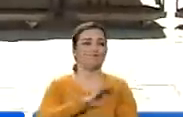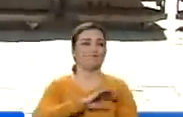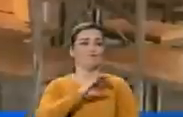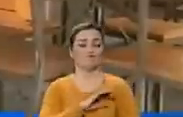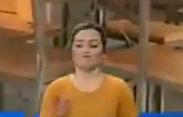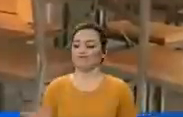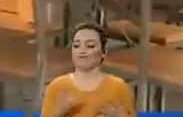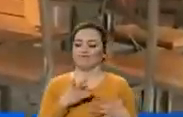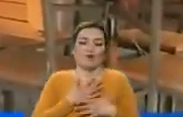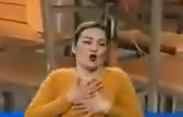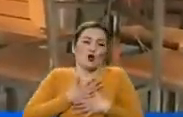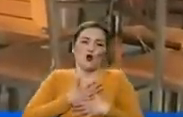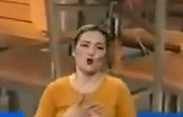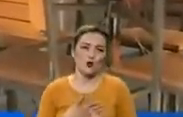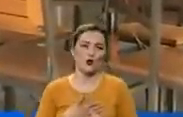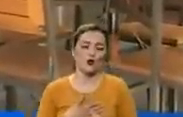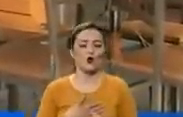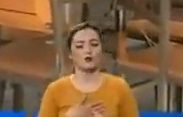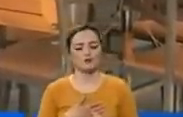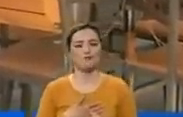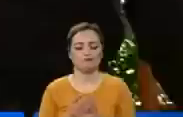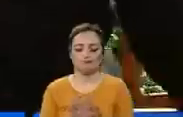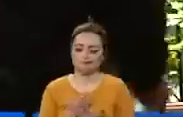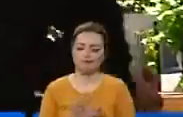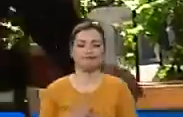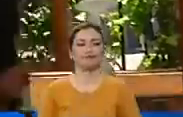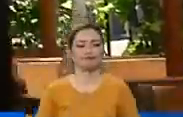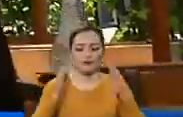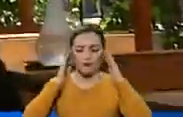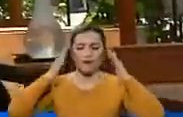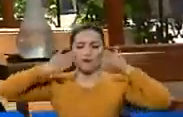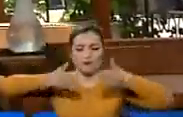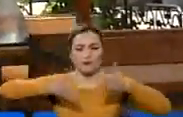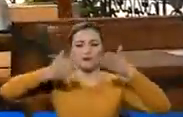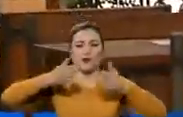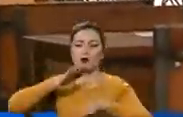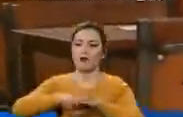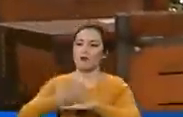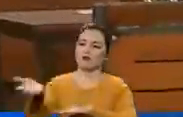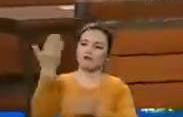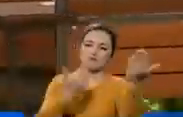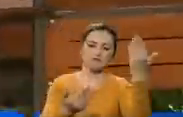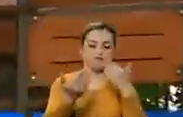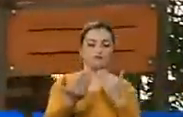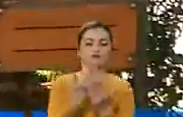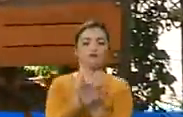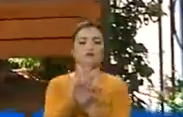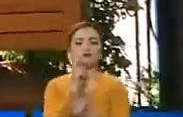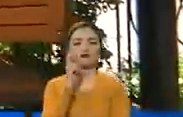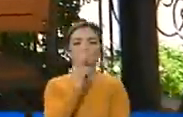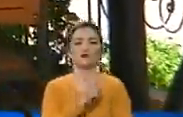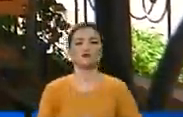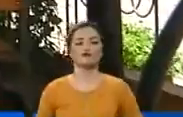incentivos, dicen los comerciantes, les permite aliviar costos y concentrarse en atraer a los compradores y turistas.